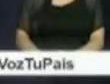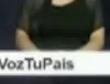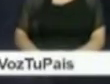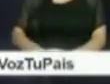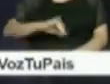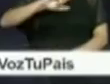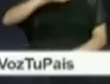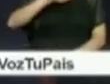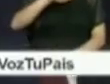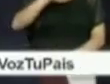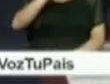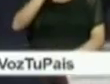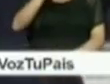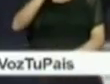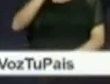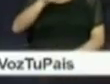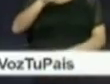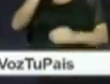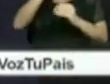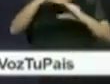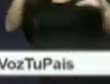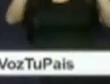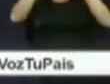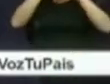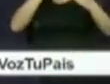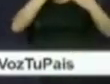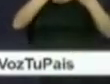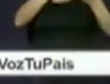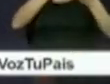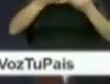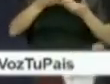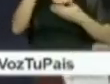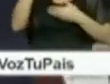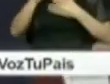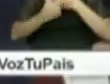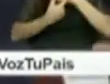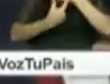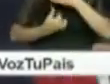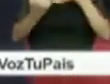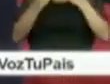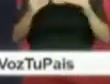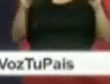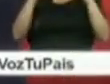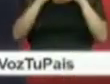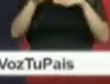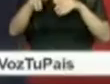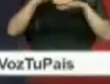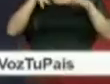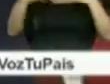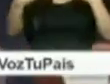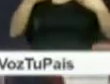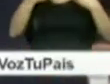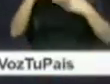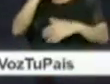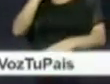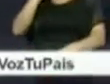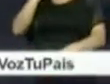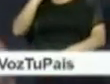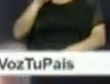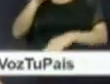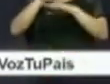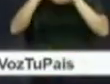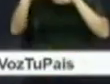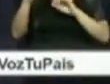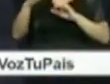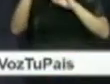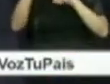Janet, muy buenas noches, gracias por darnos paso aquí en Loja, en la Centinela del Sur. Nos encontramos en el Teatro Benjamín Carrión con un invitado muy especial,